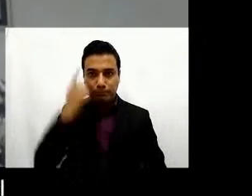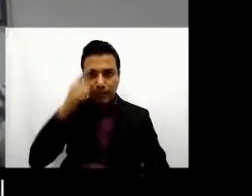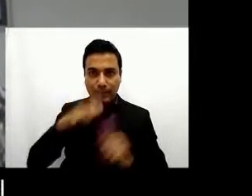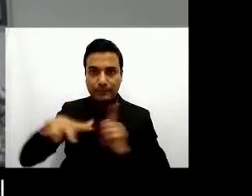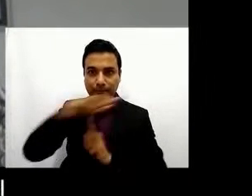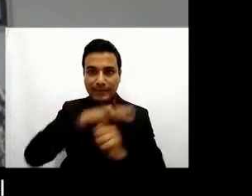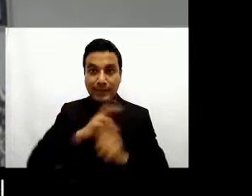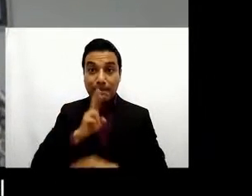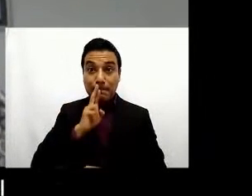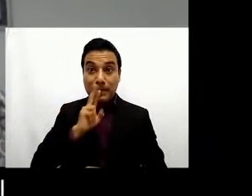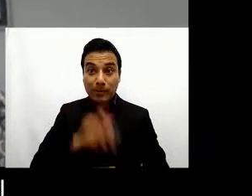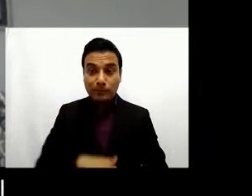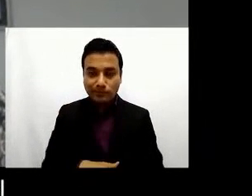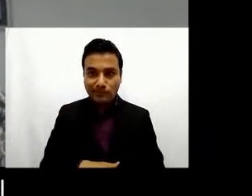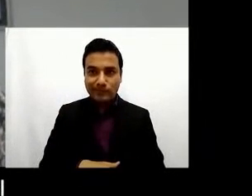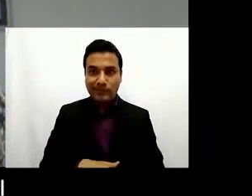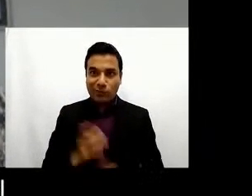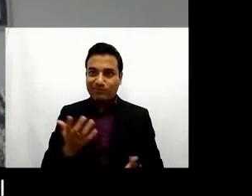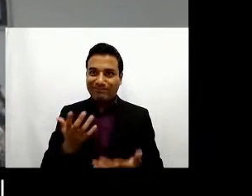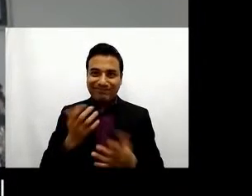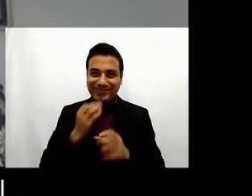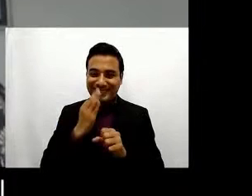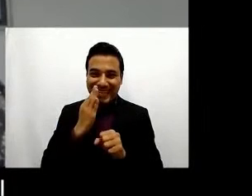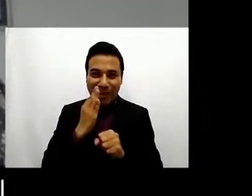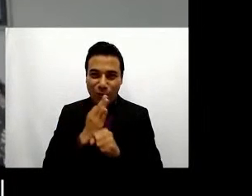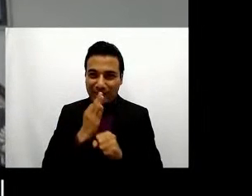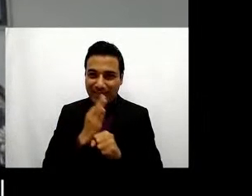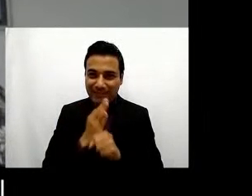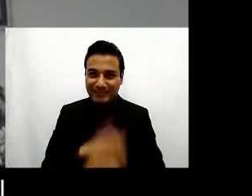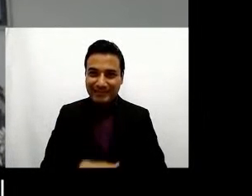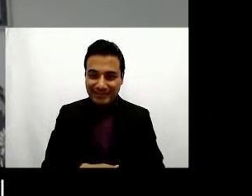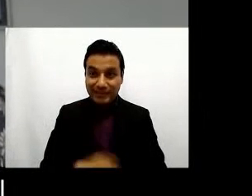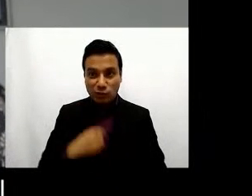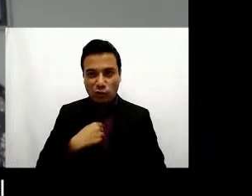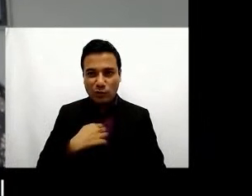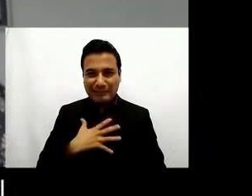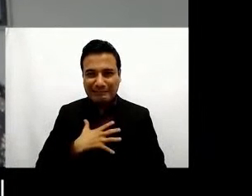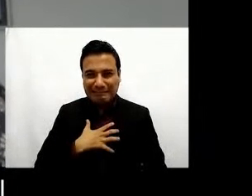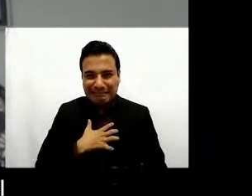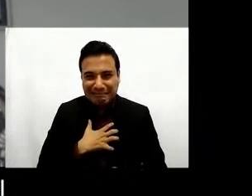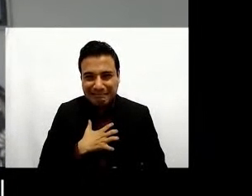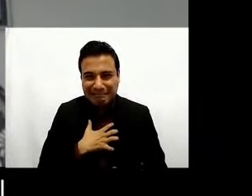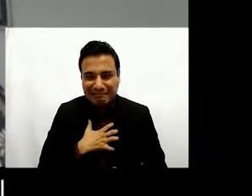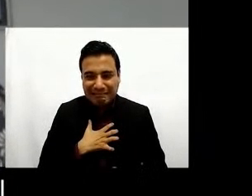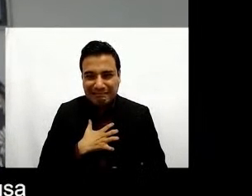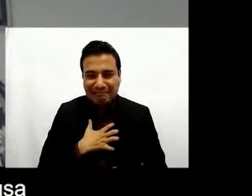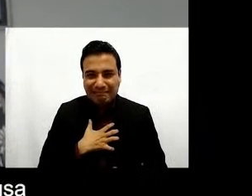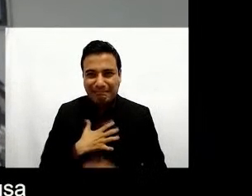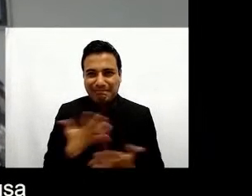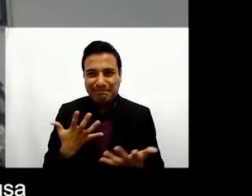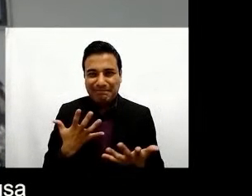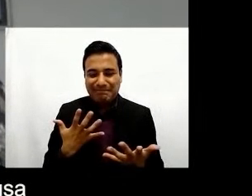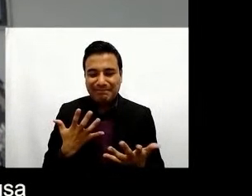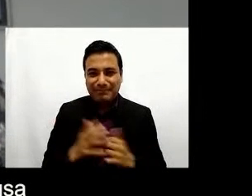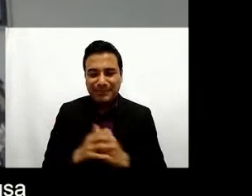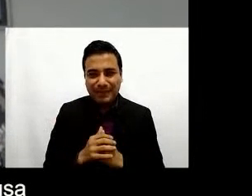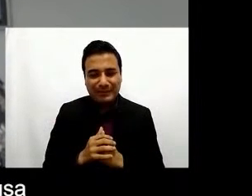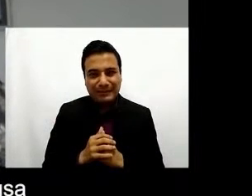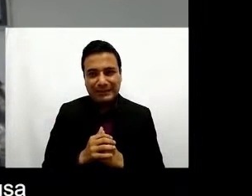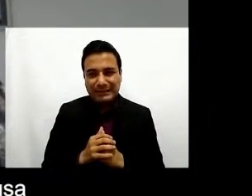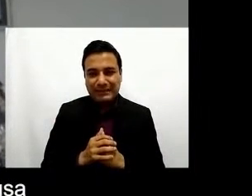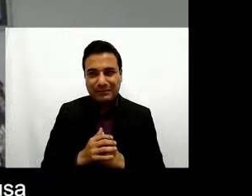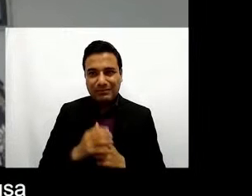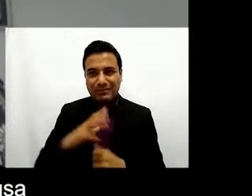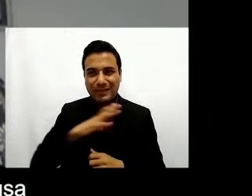sé, como que en estos días he estado un poco con el corazón apachurrado de algo tan, tan inmejorable, pero bueno, tenemos que abonar a la